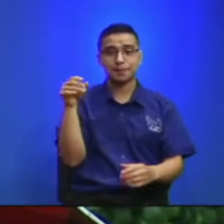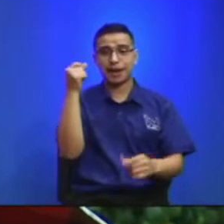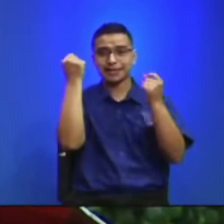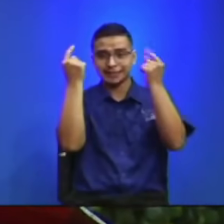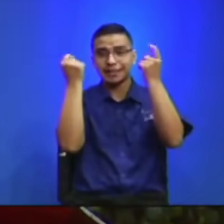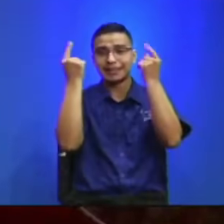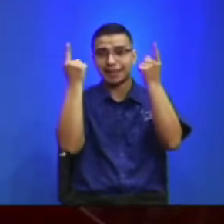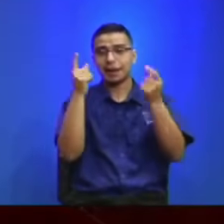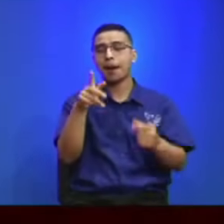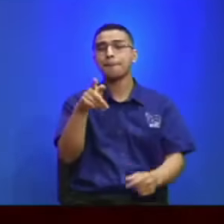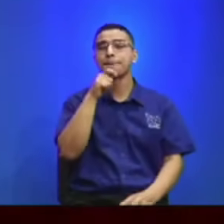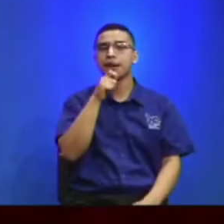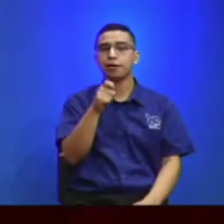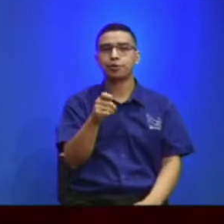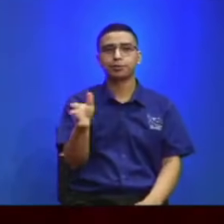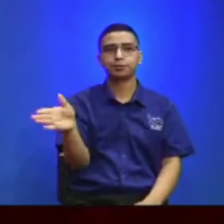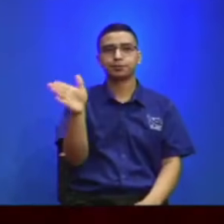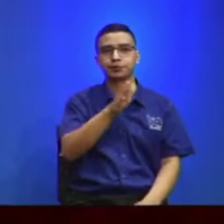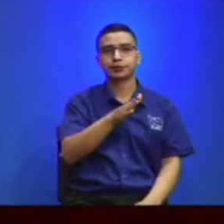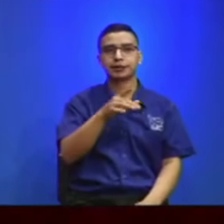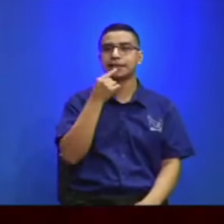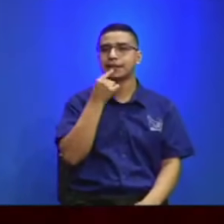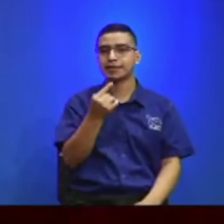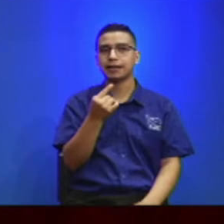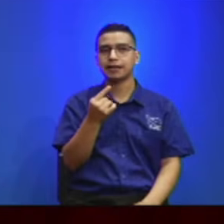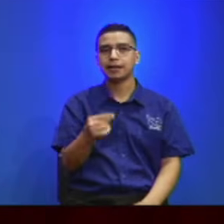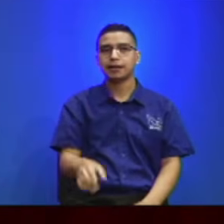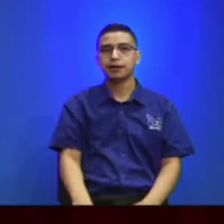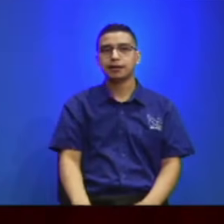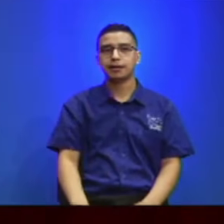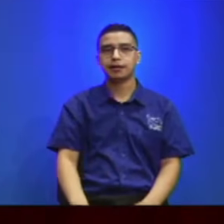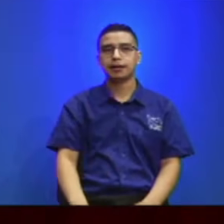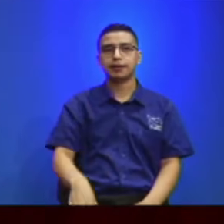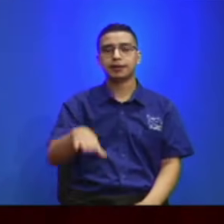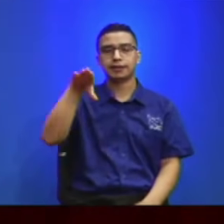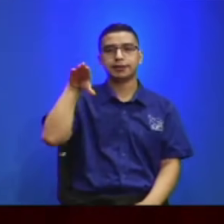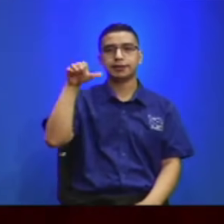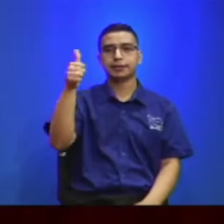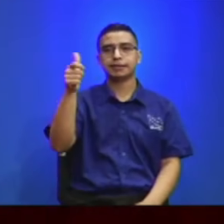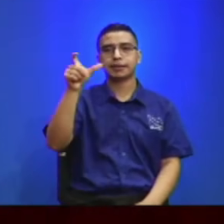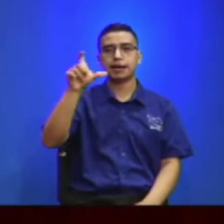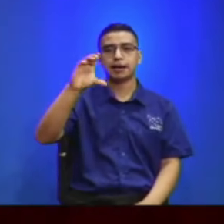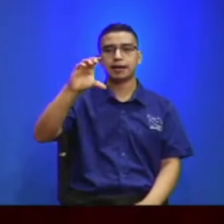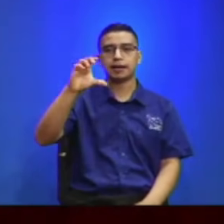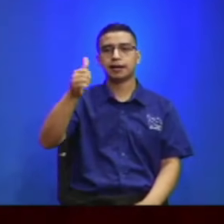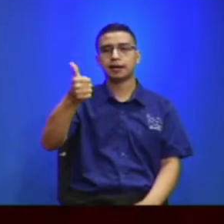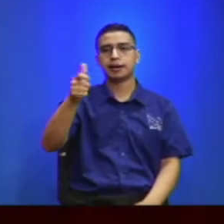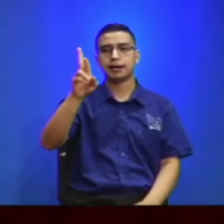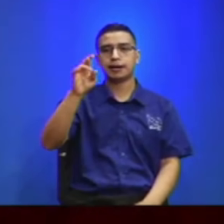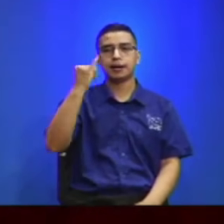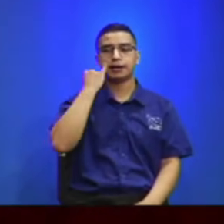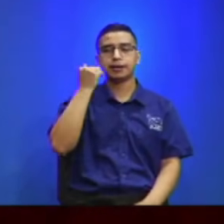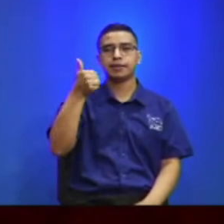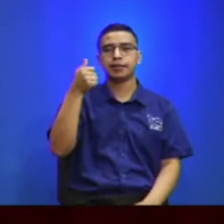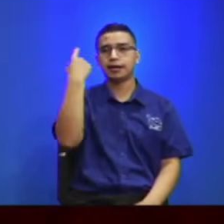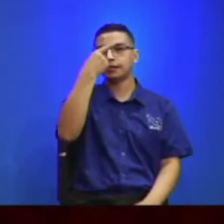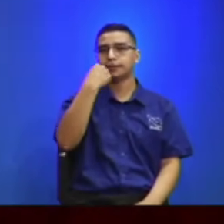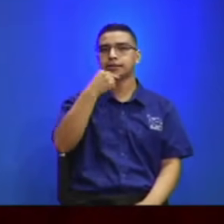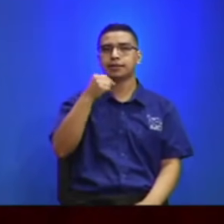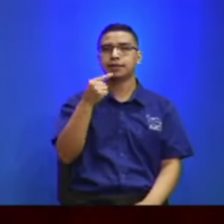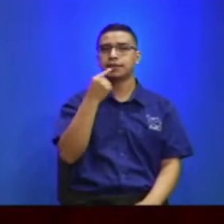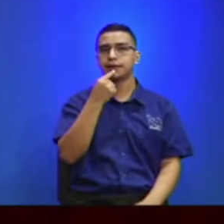ver un hijo ilegítimo realmente se sentará en alto y yo ciertamente cortaré el orgullo